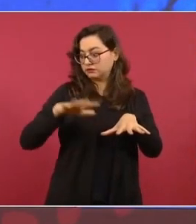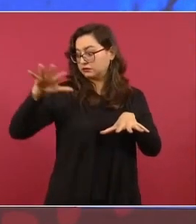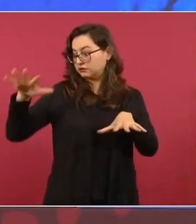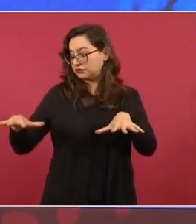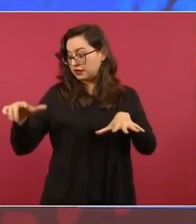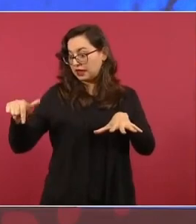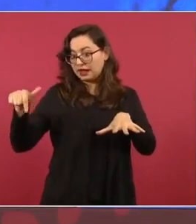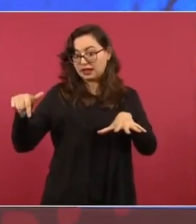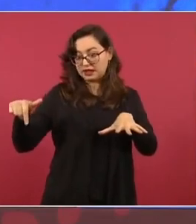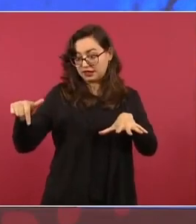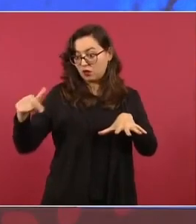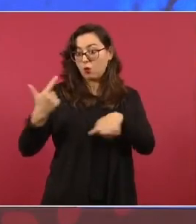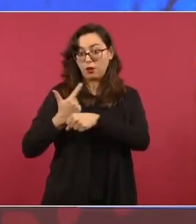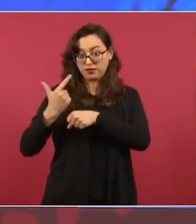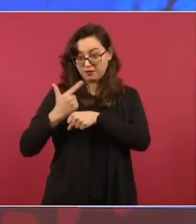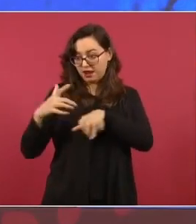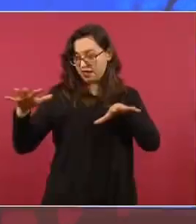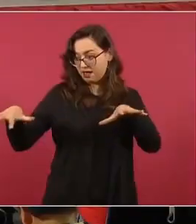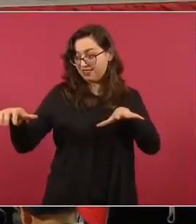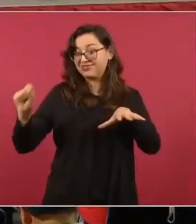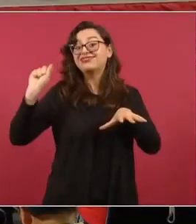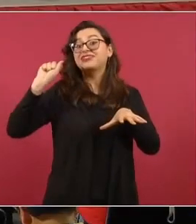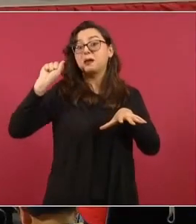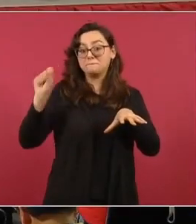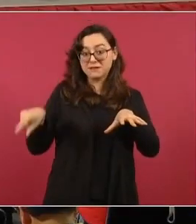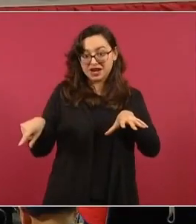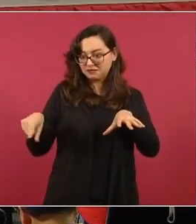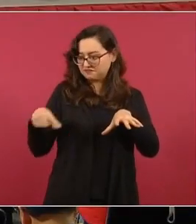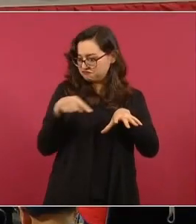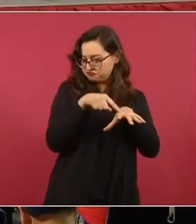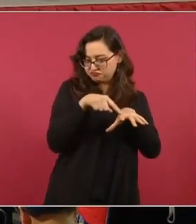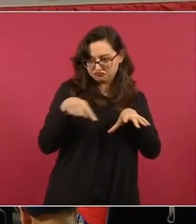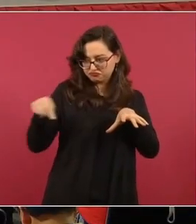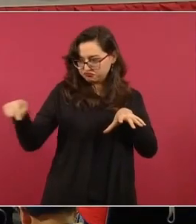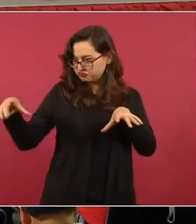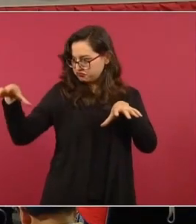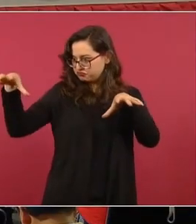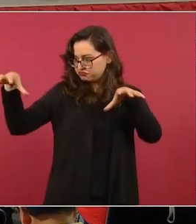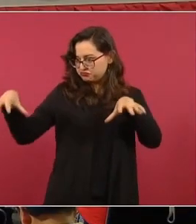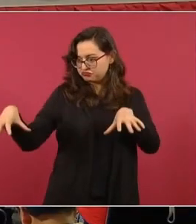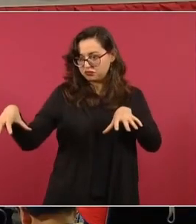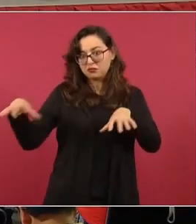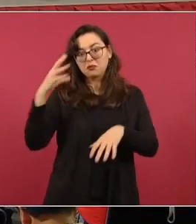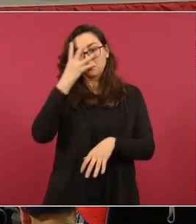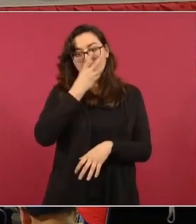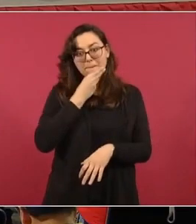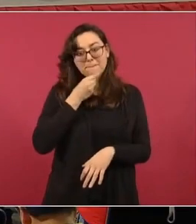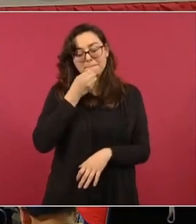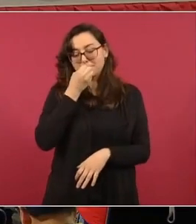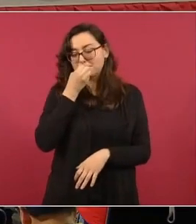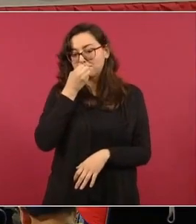que es espléndido, igual que Calakmul, y en línea recta